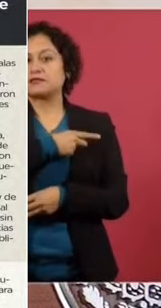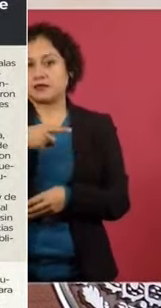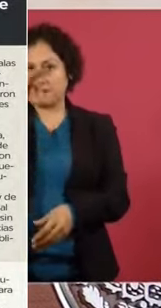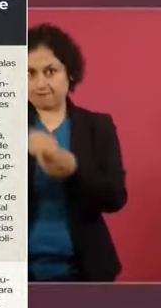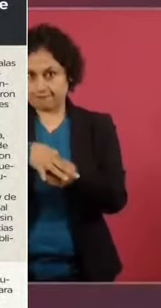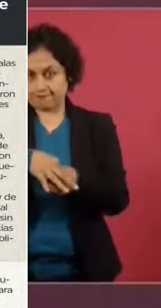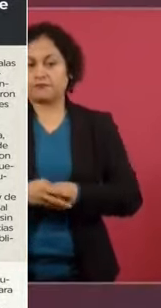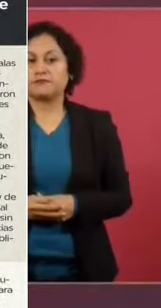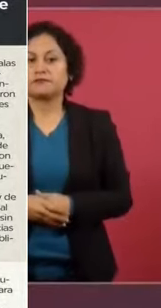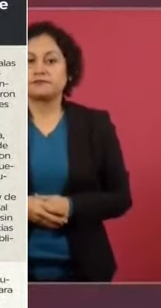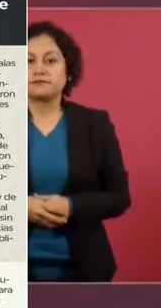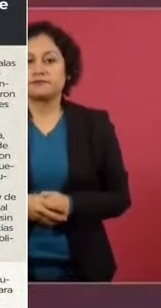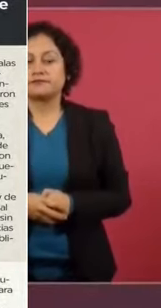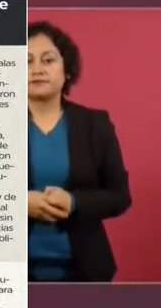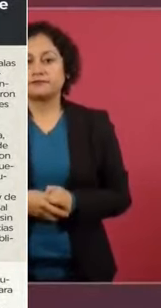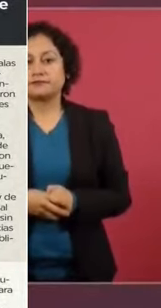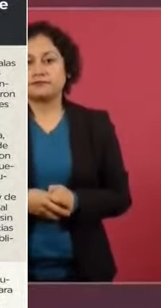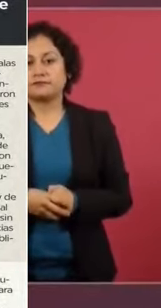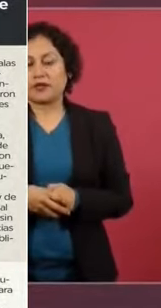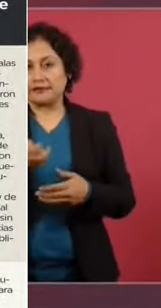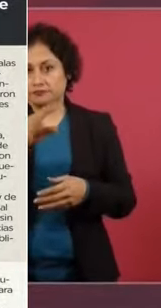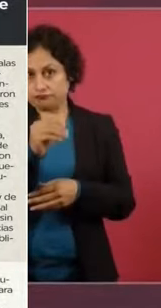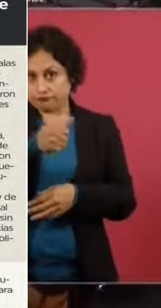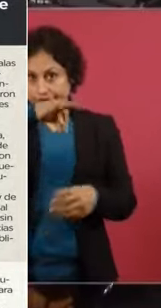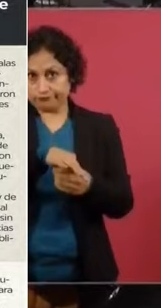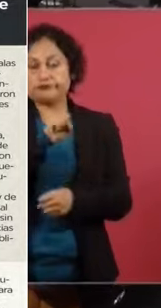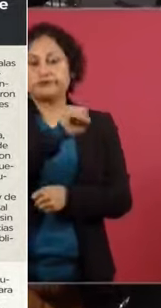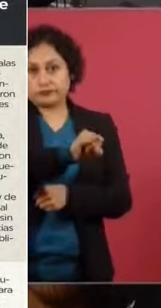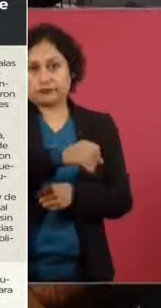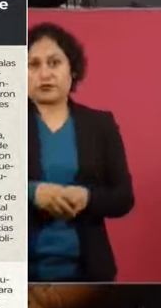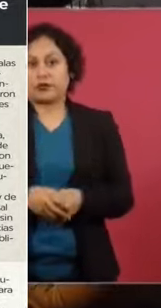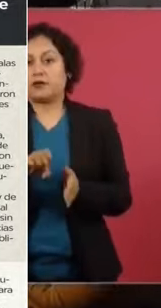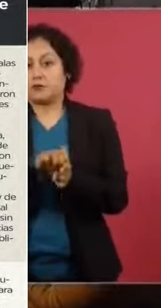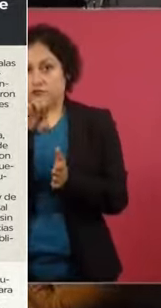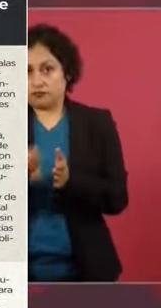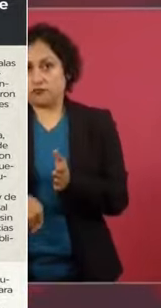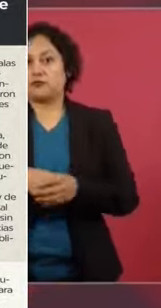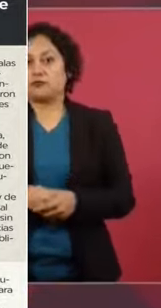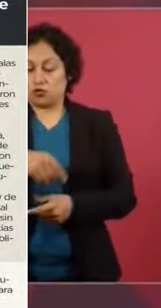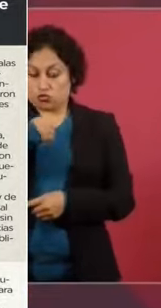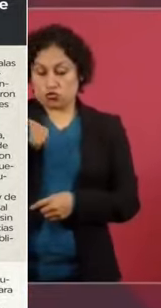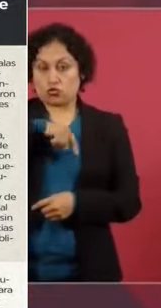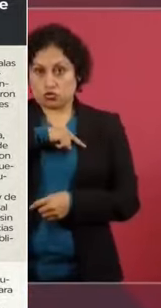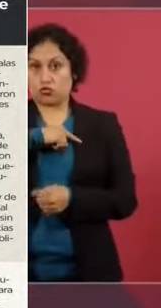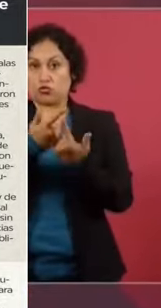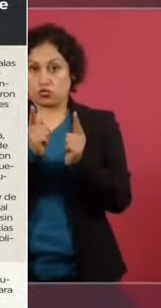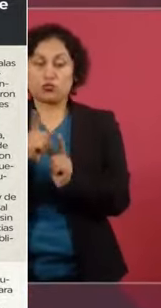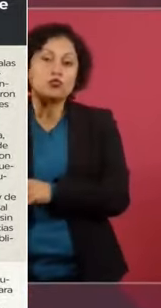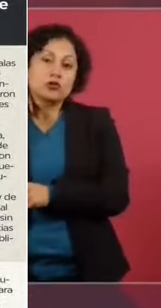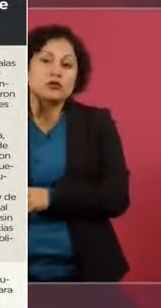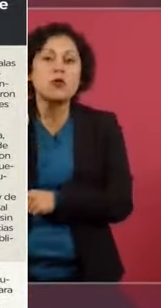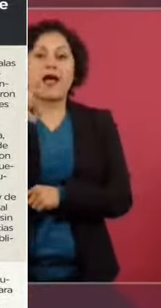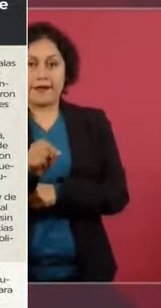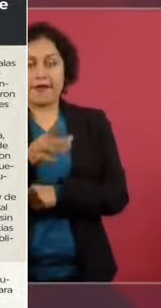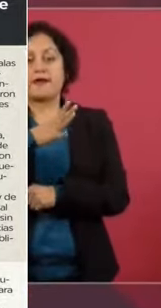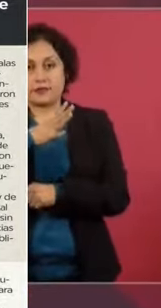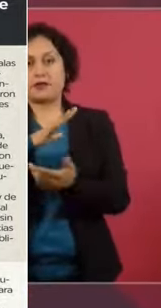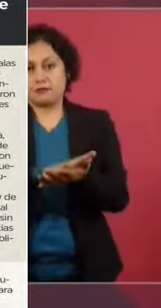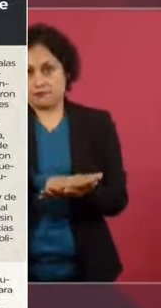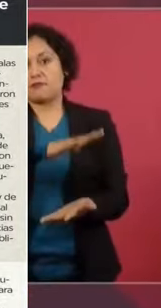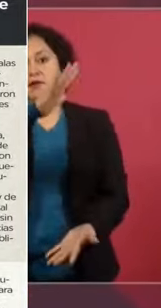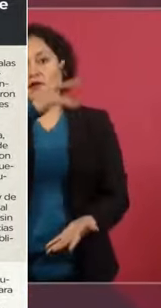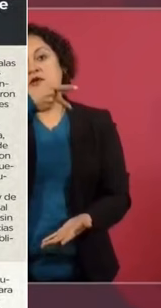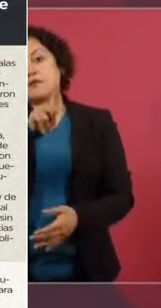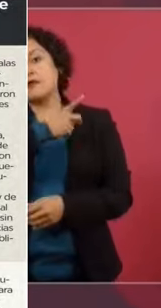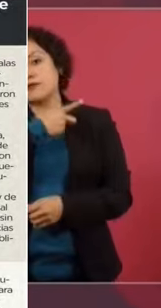Entonces, nuestro movimiento tiene mayoría, pero no calificada. Y la mayoría calificada